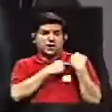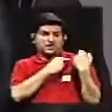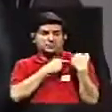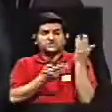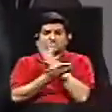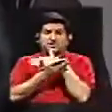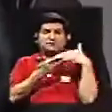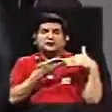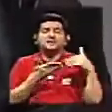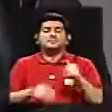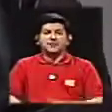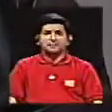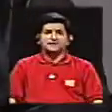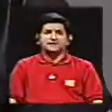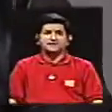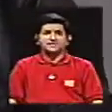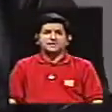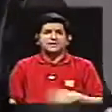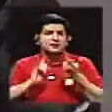parte